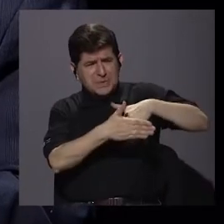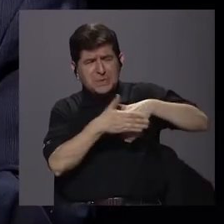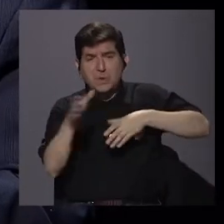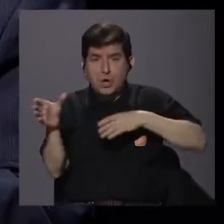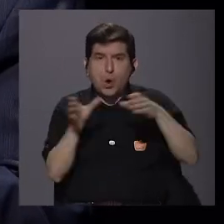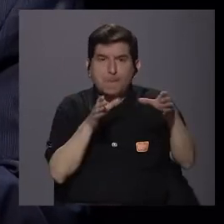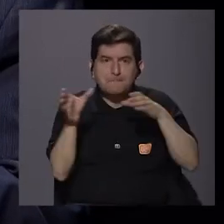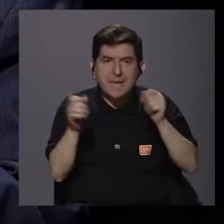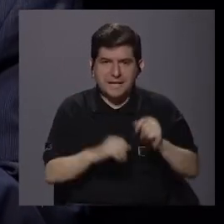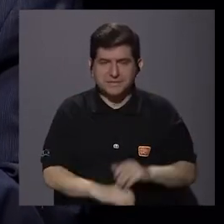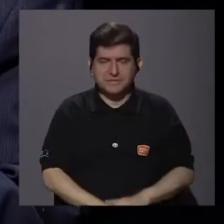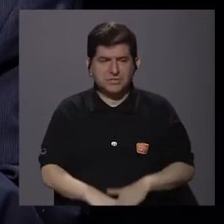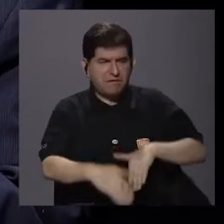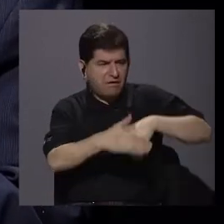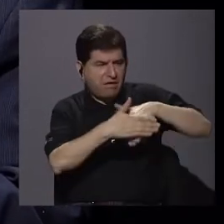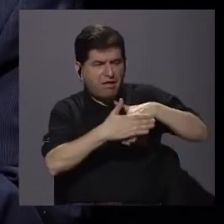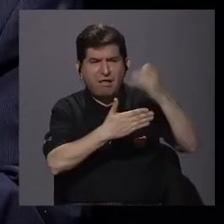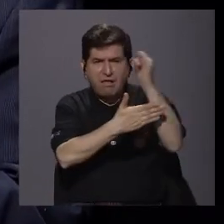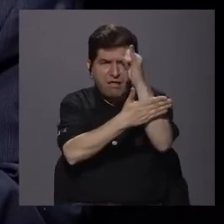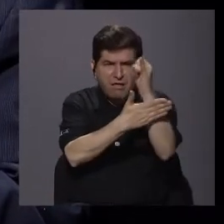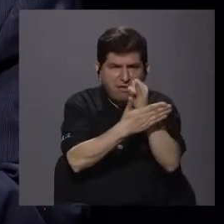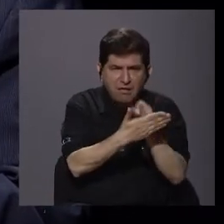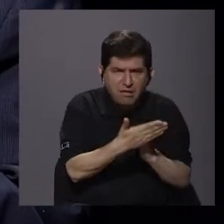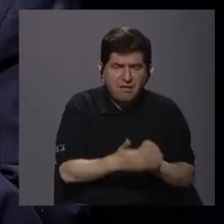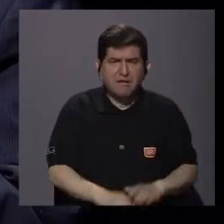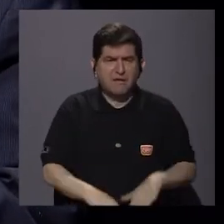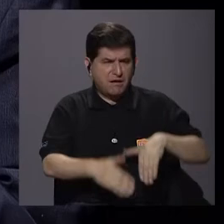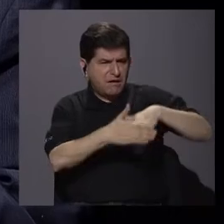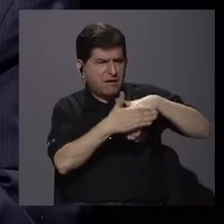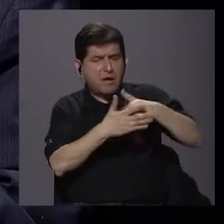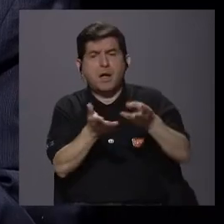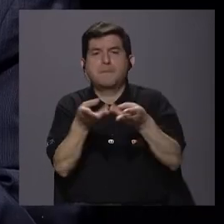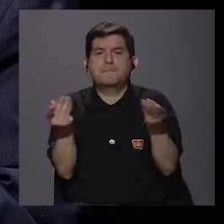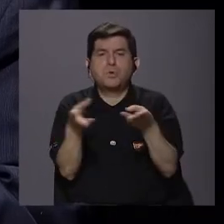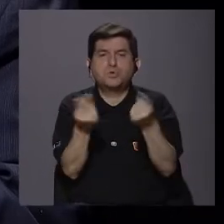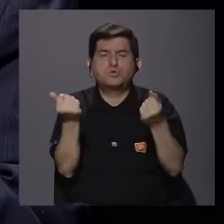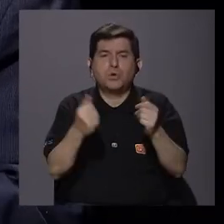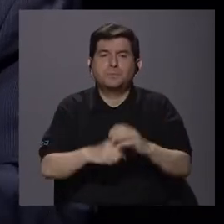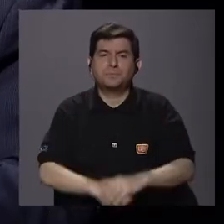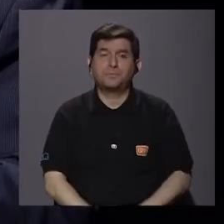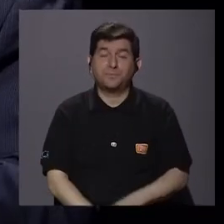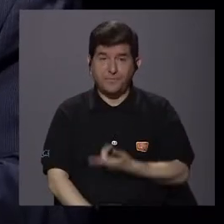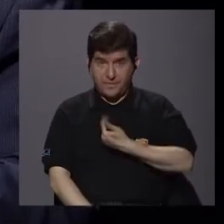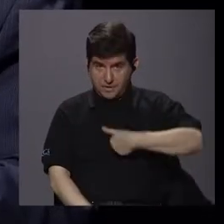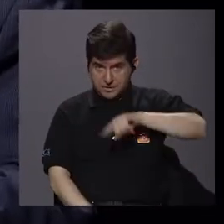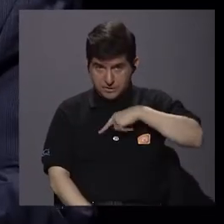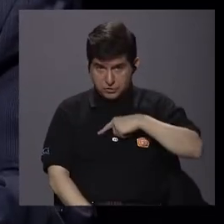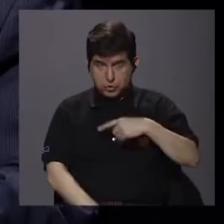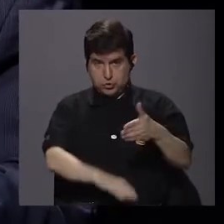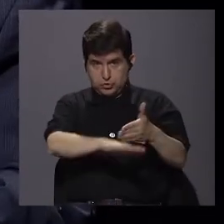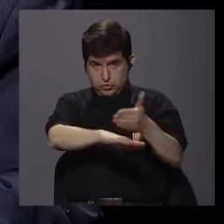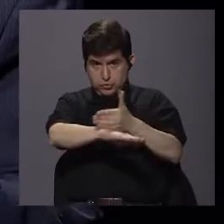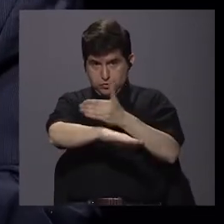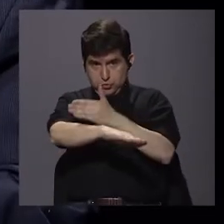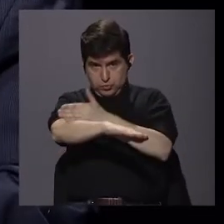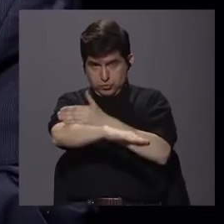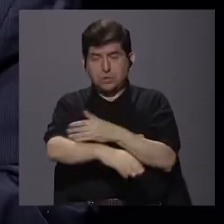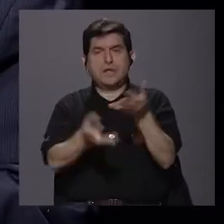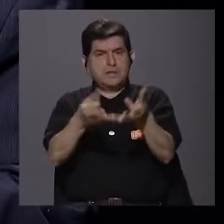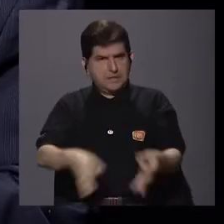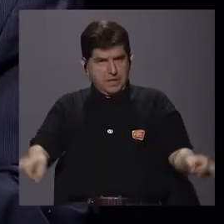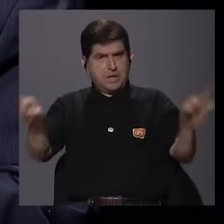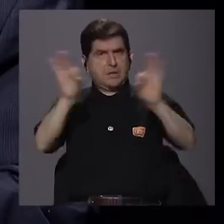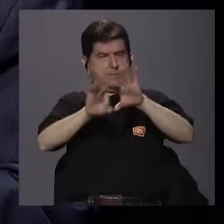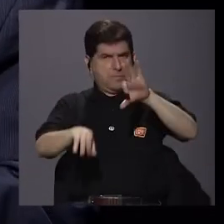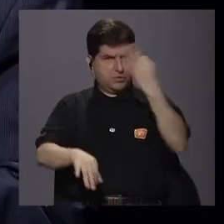comercio y dificulta el diseño dificulta la producción si nosotros mejoramos radicalmente